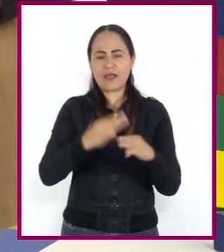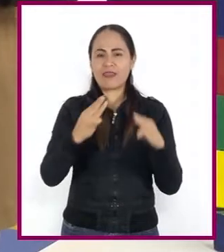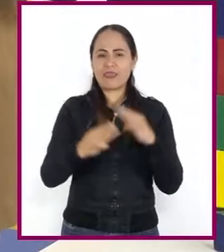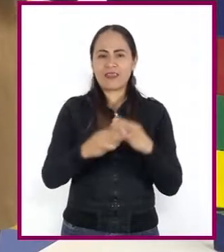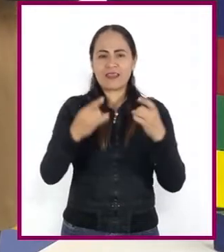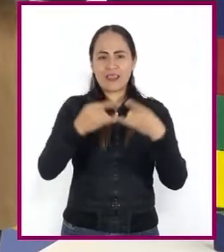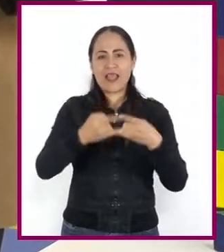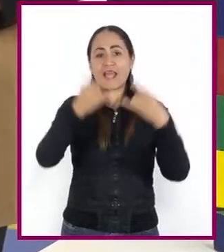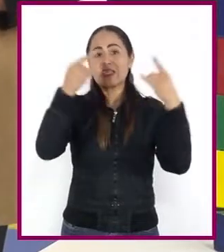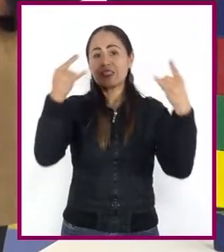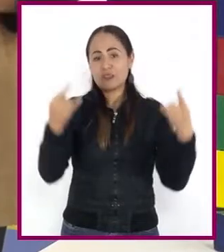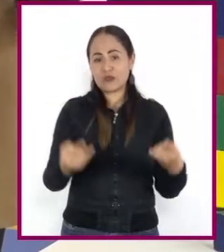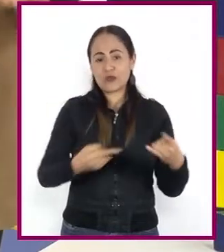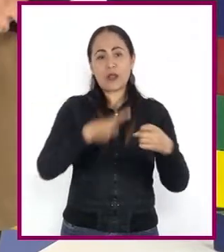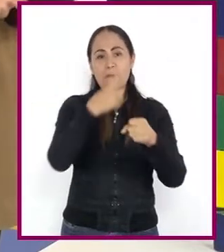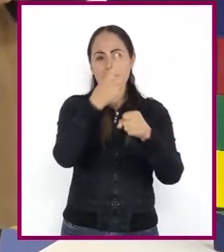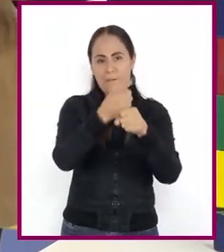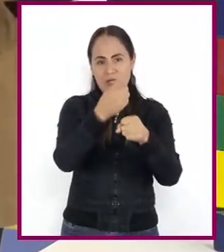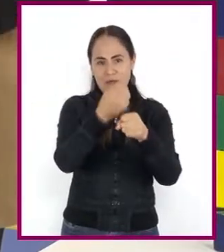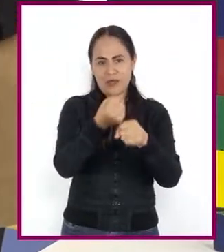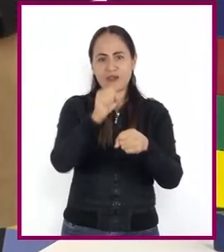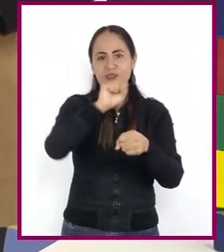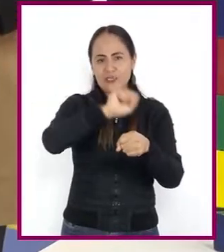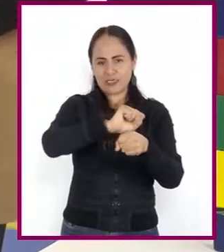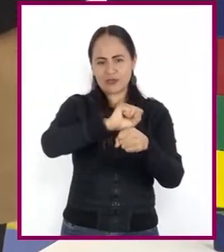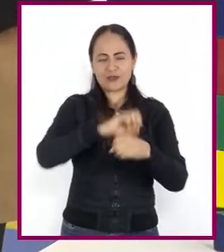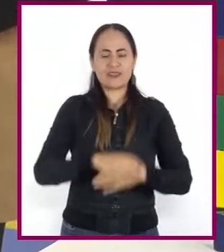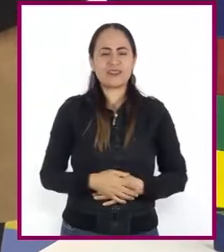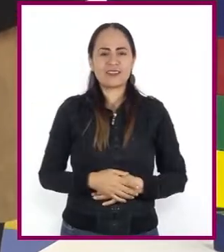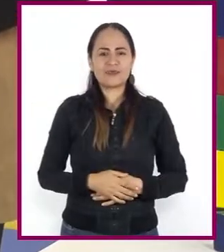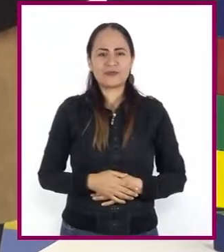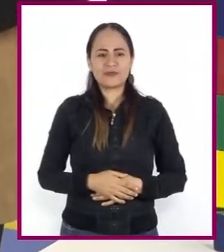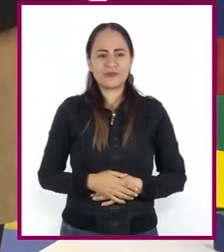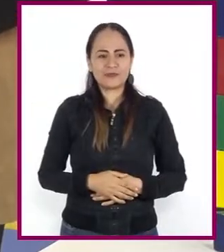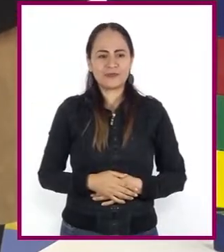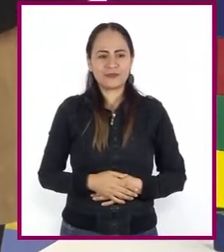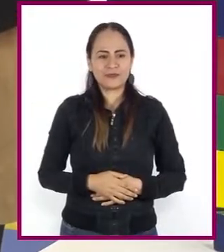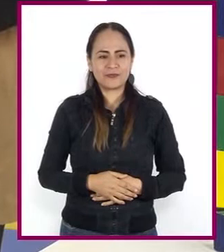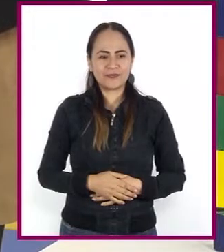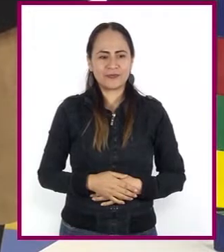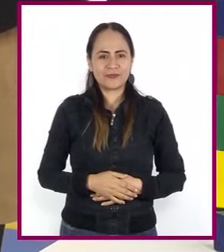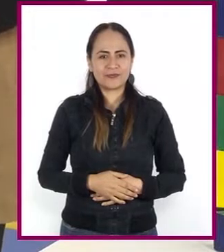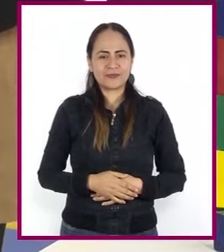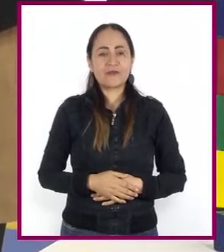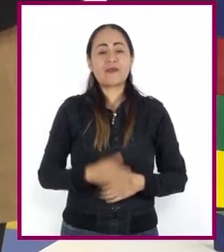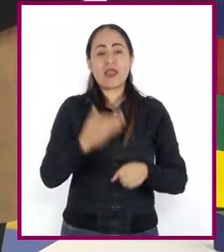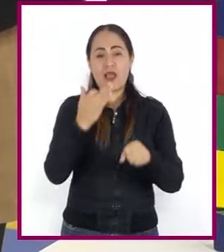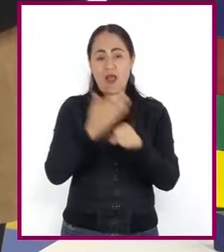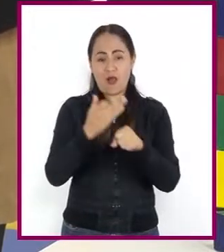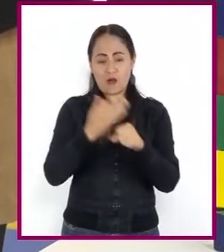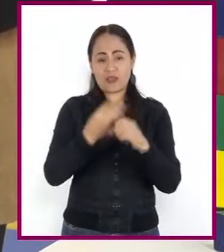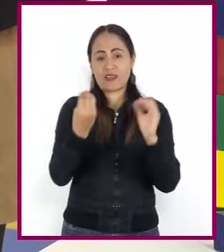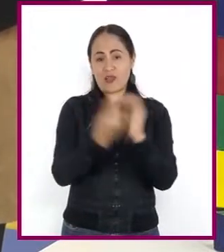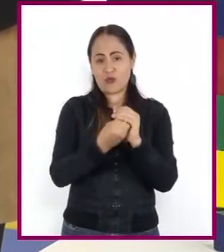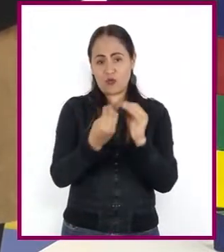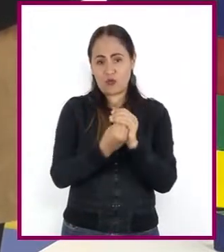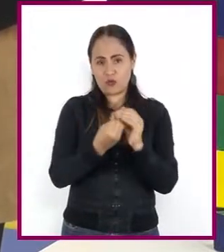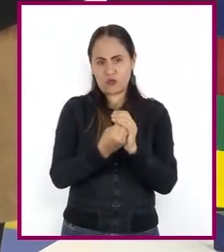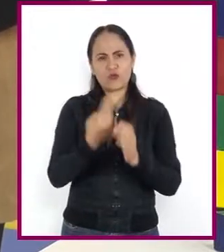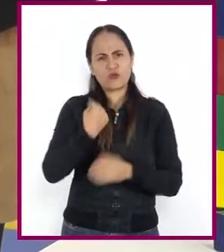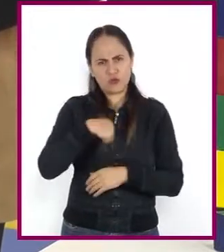Historia, primer grado de educación secundaria. En esta sesión pondremos en